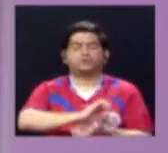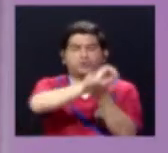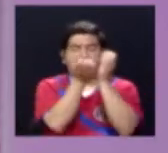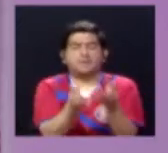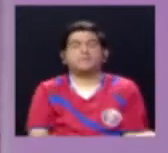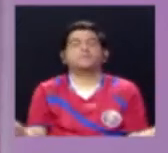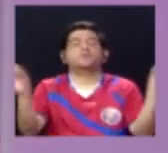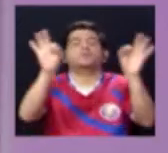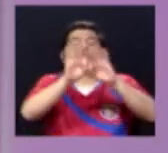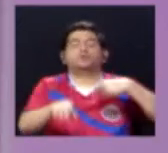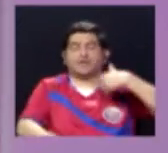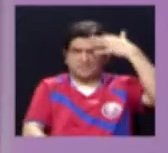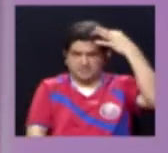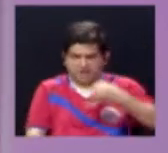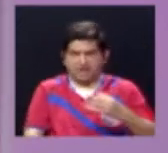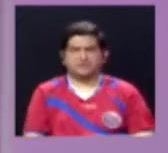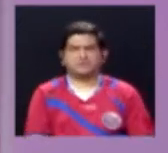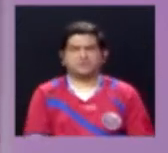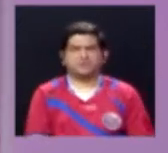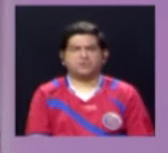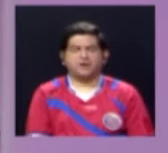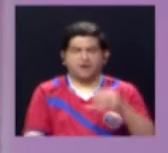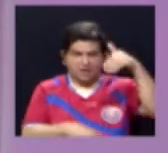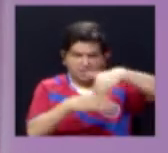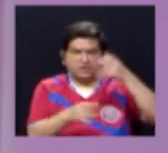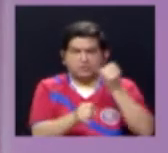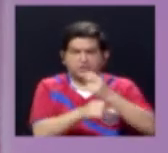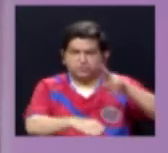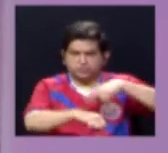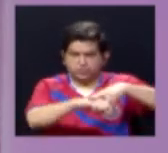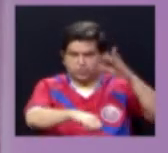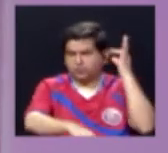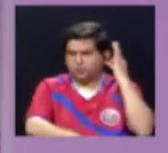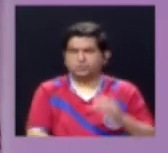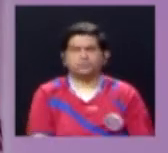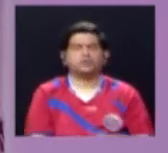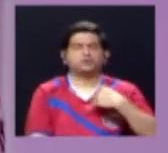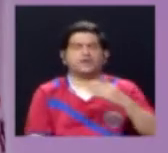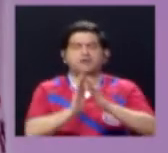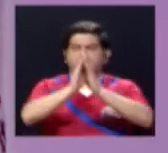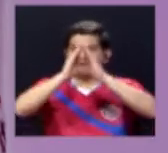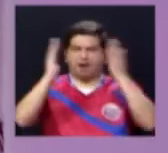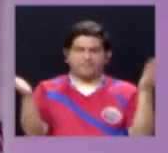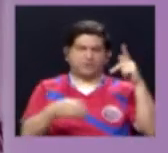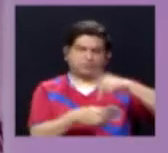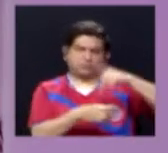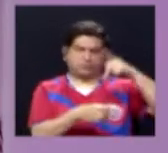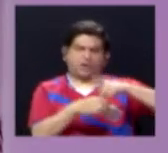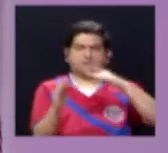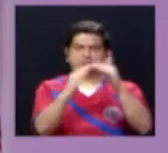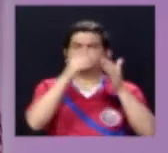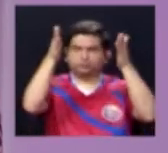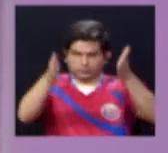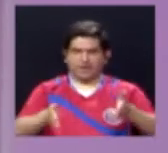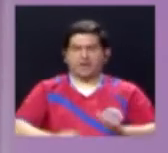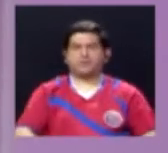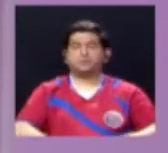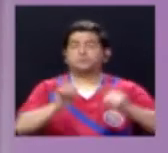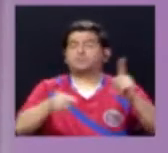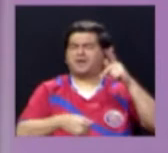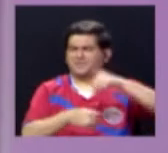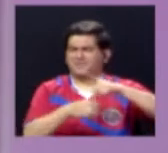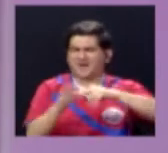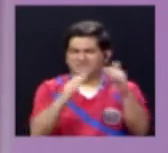que me parece que vamos a hacer en el dínamo es tener de puertas abiertas a la participación ciudadana pero la